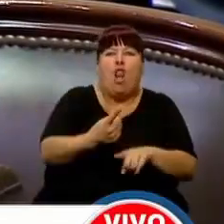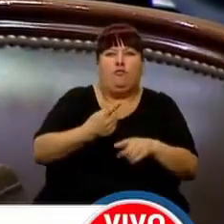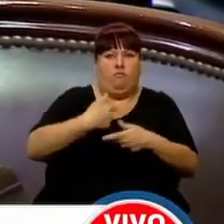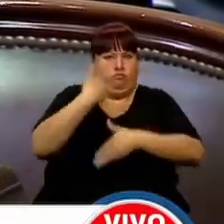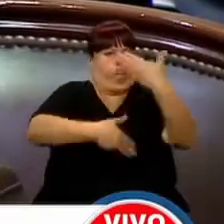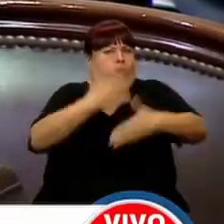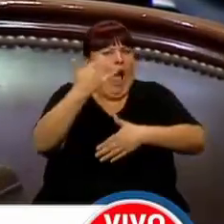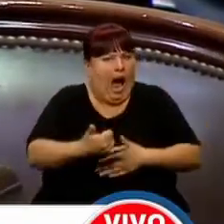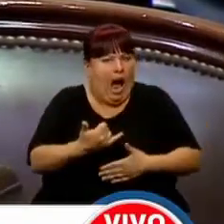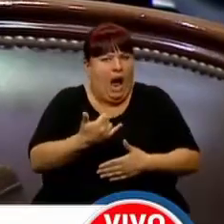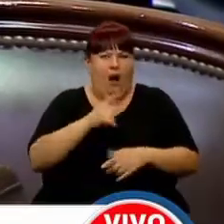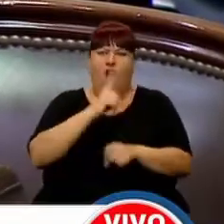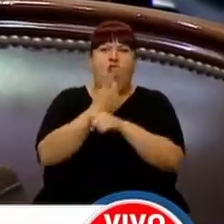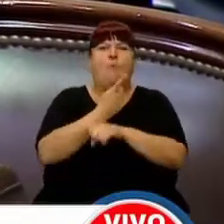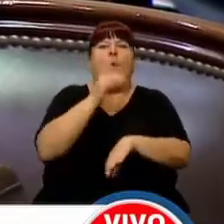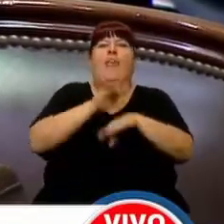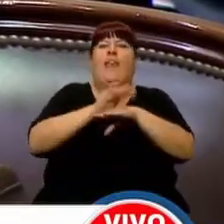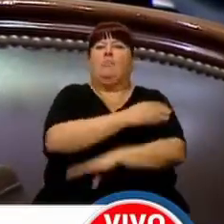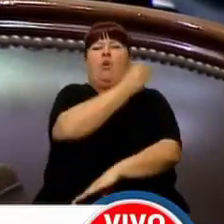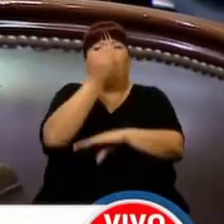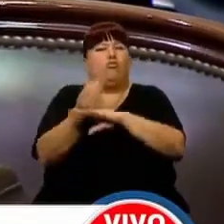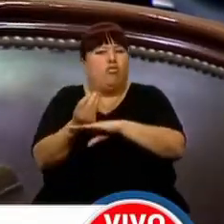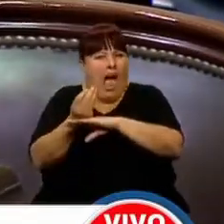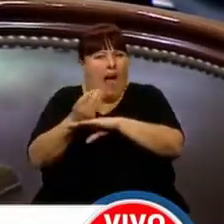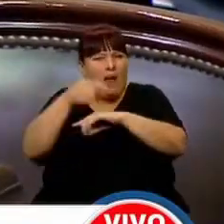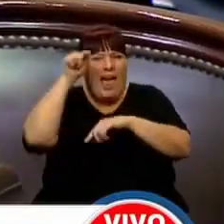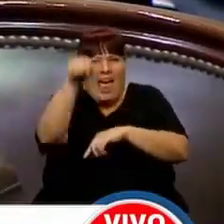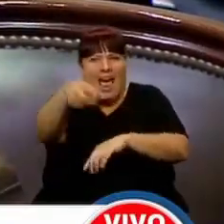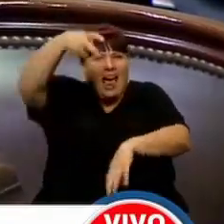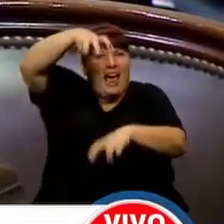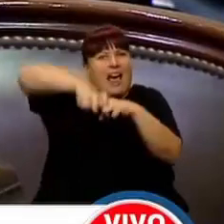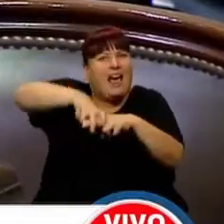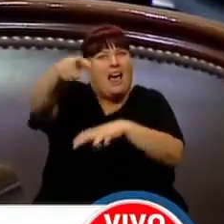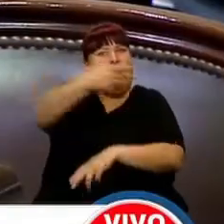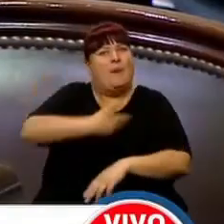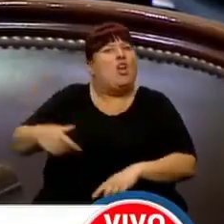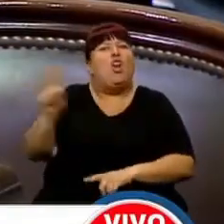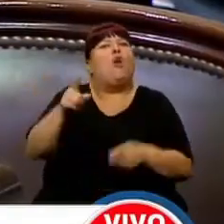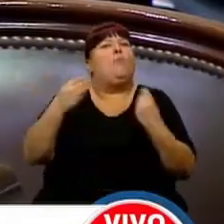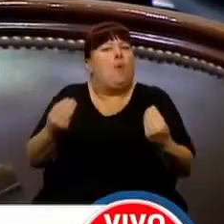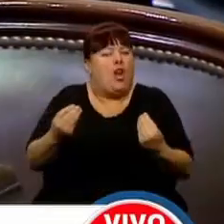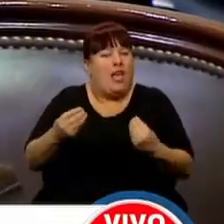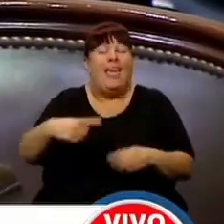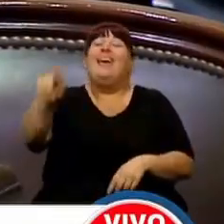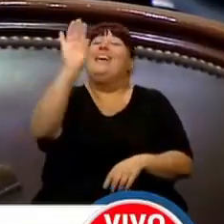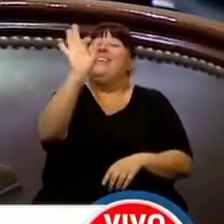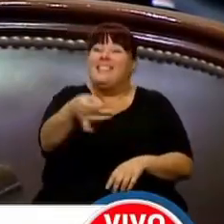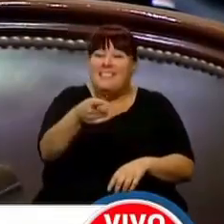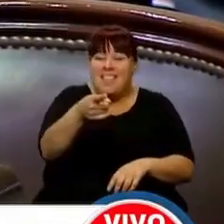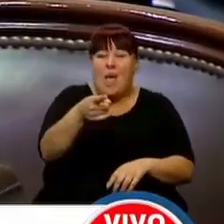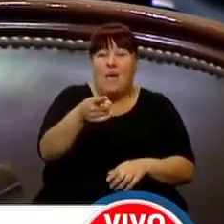políticos tengan la responsabilidad en esa silla, señor presidente. Porque ¿sabe qué?